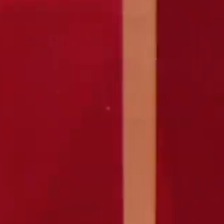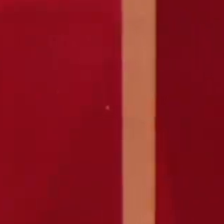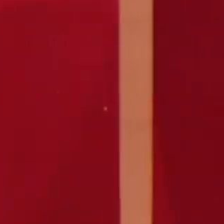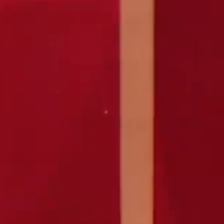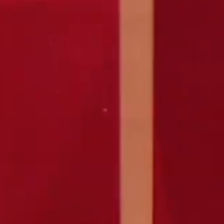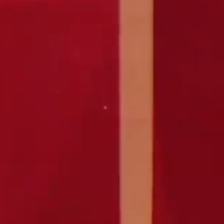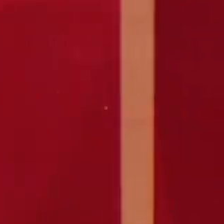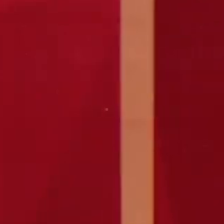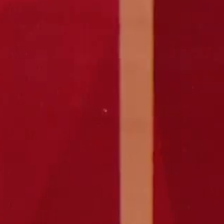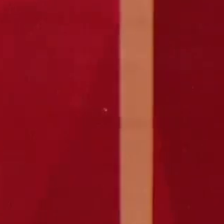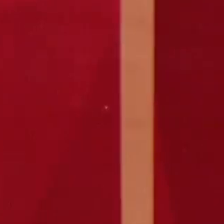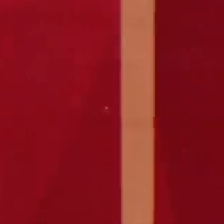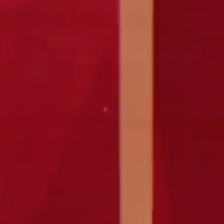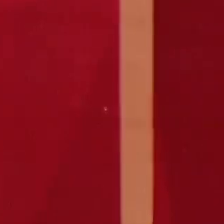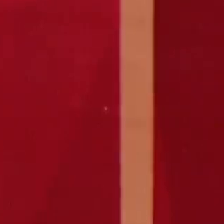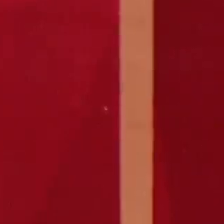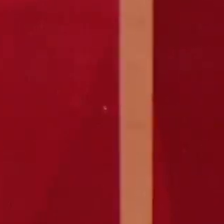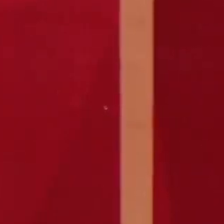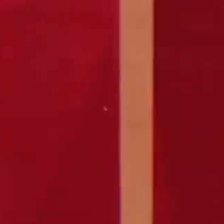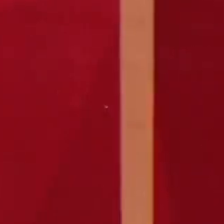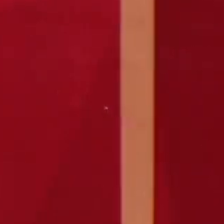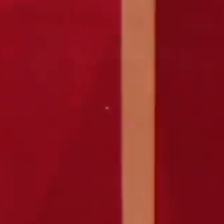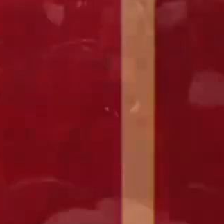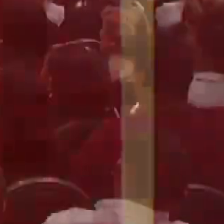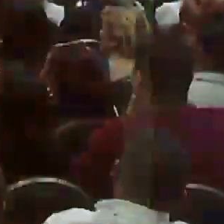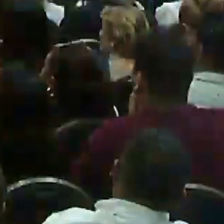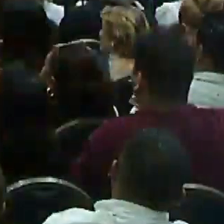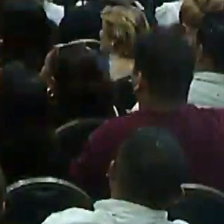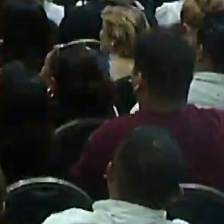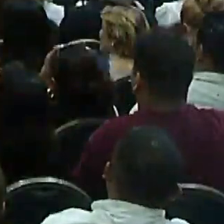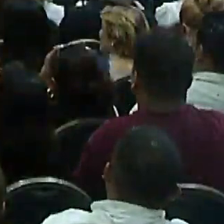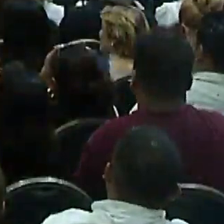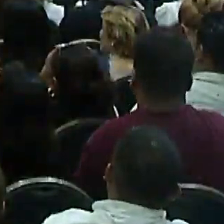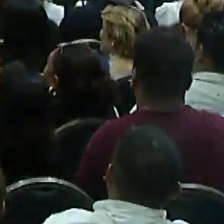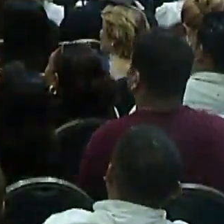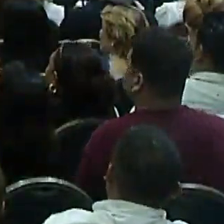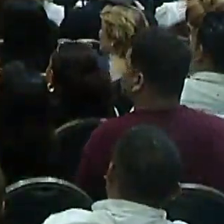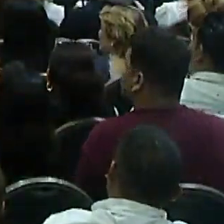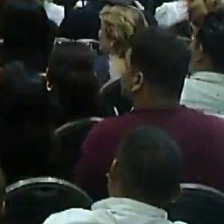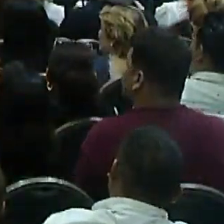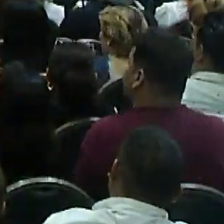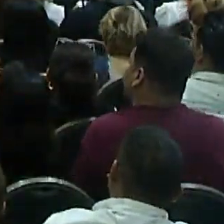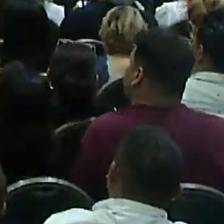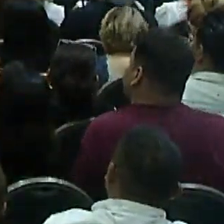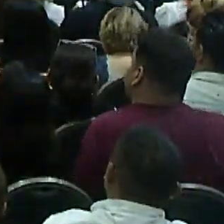Morena, nos da muchísimo gusto estar el día de hoy